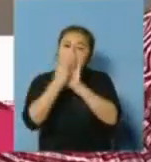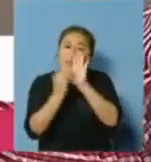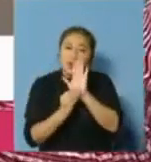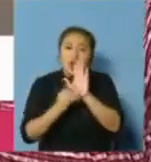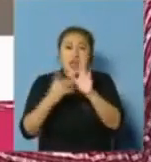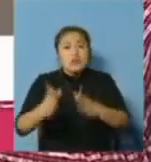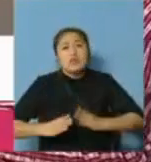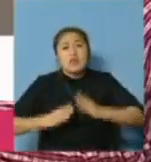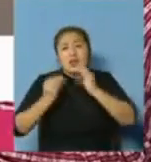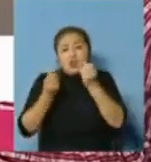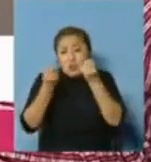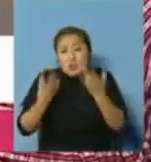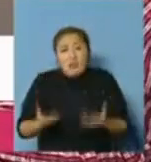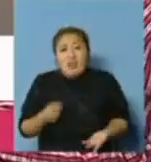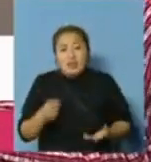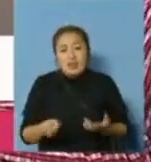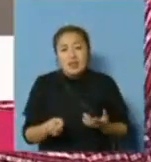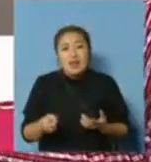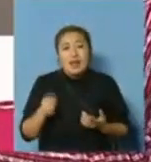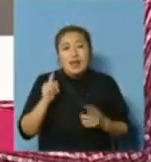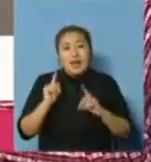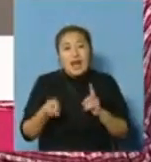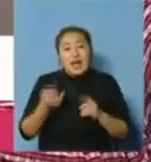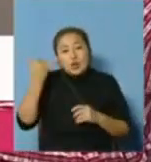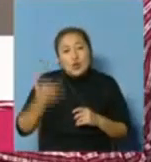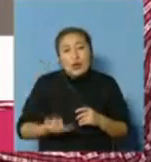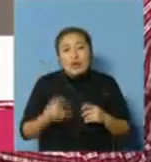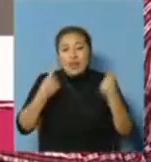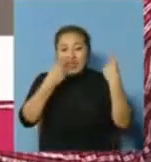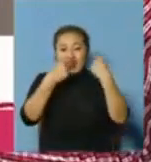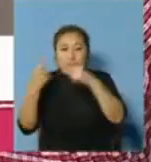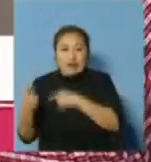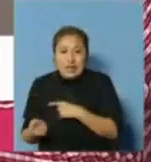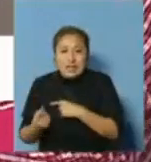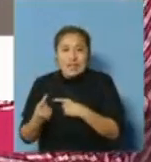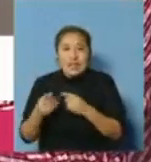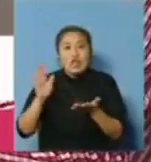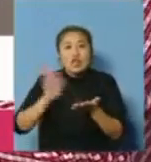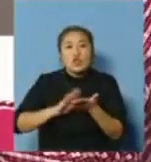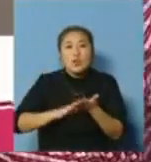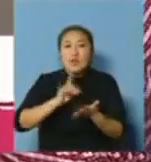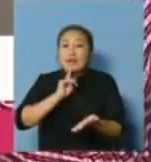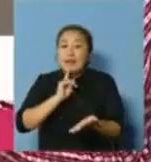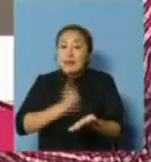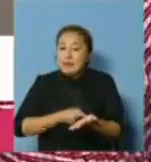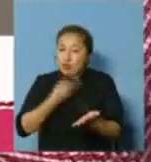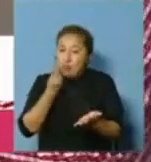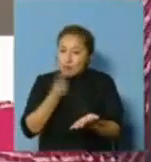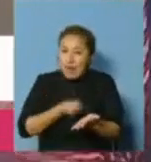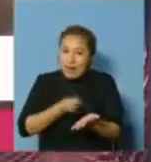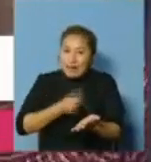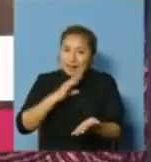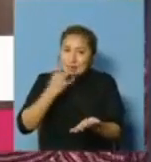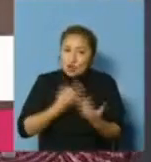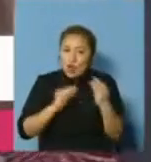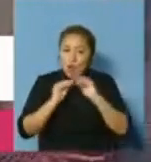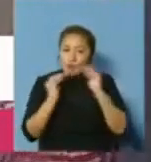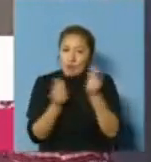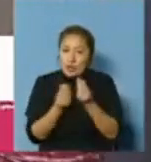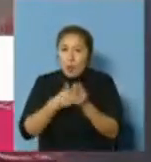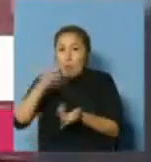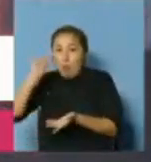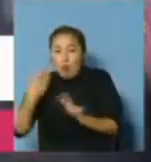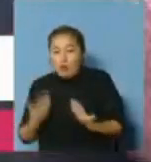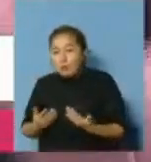buen beneficio y hay una buena diferencia con respecto al que no dispone del beneficio y omar te escucho